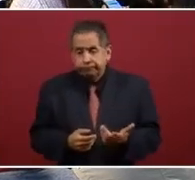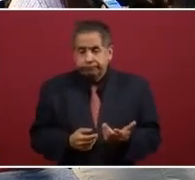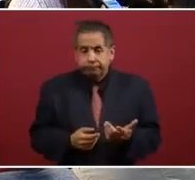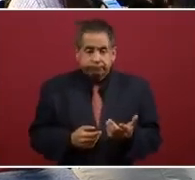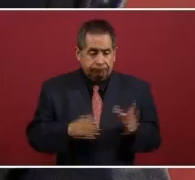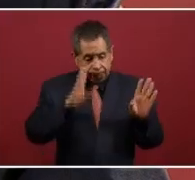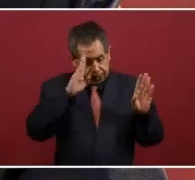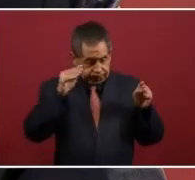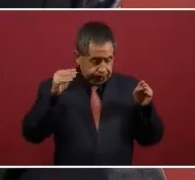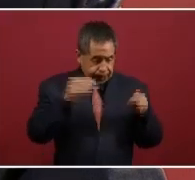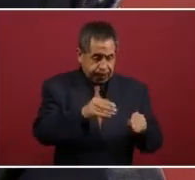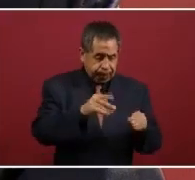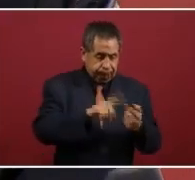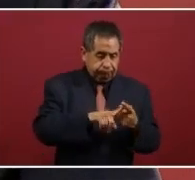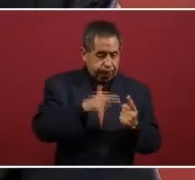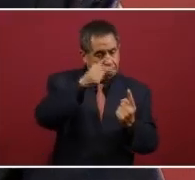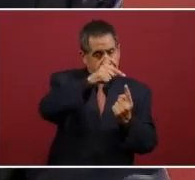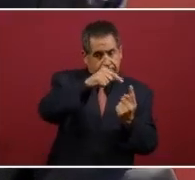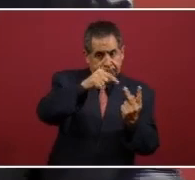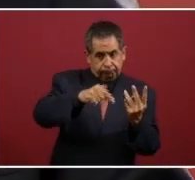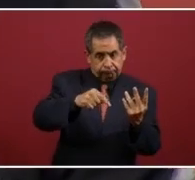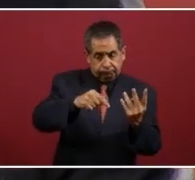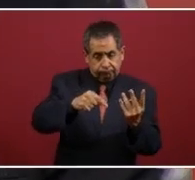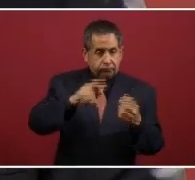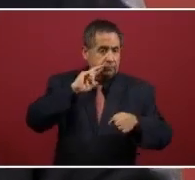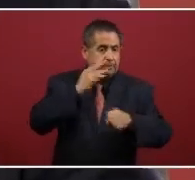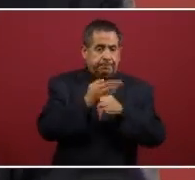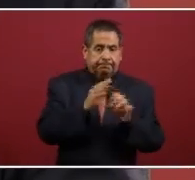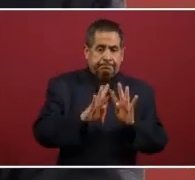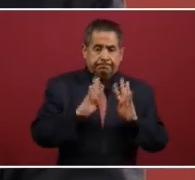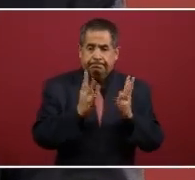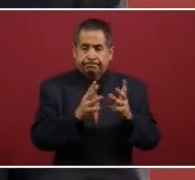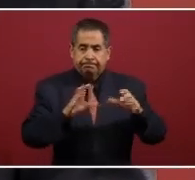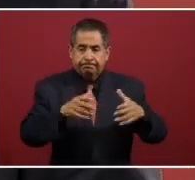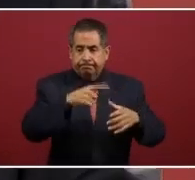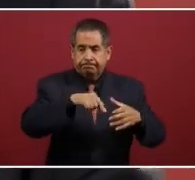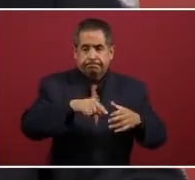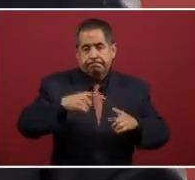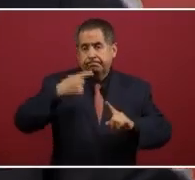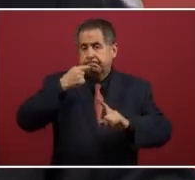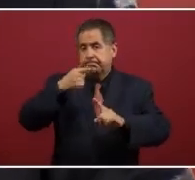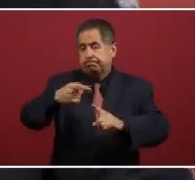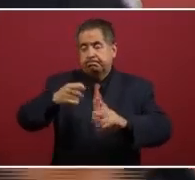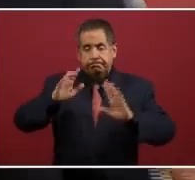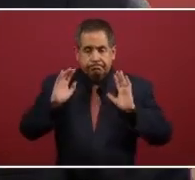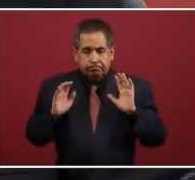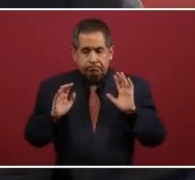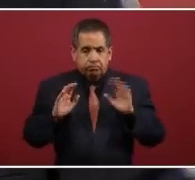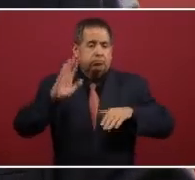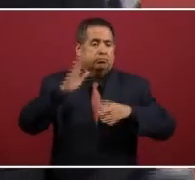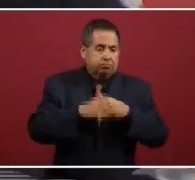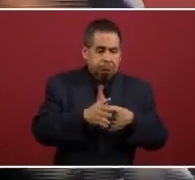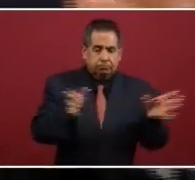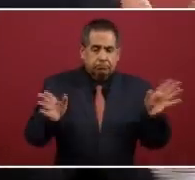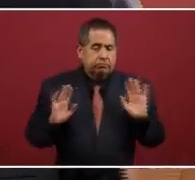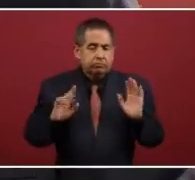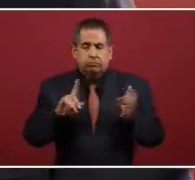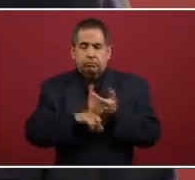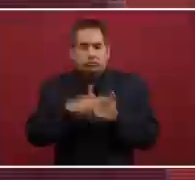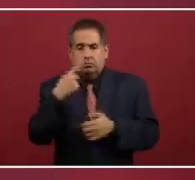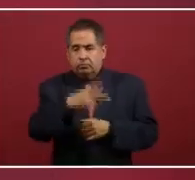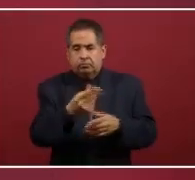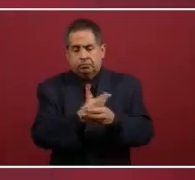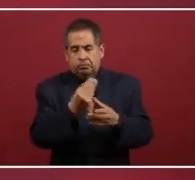acota a los presuntos responsables ahí señalados o se amplía. Ese es un asunto